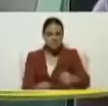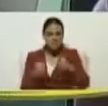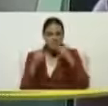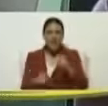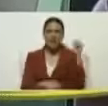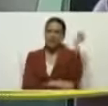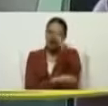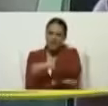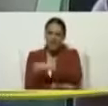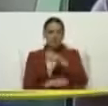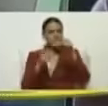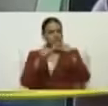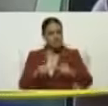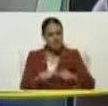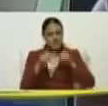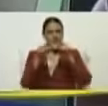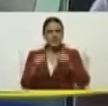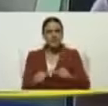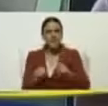vence permanentemente.